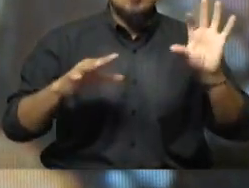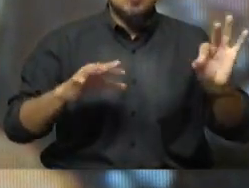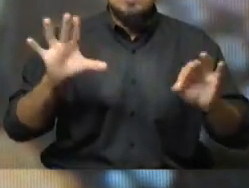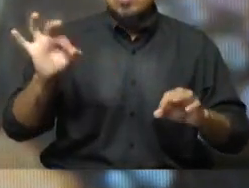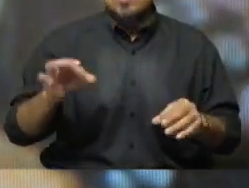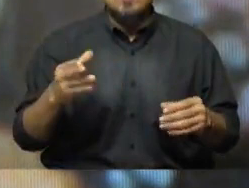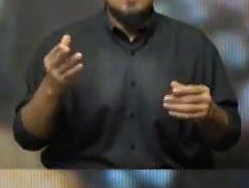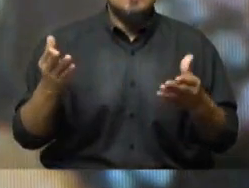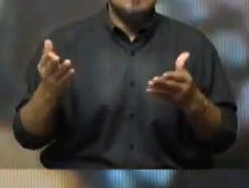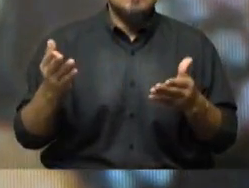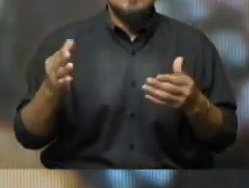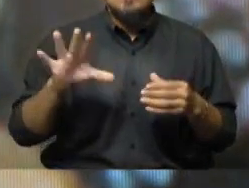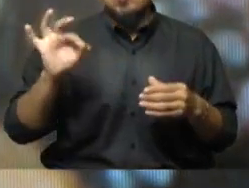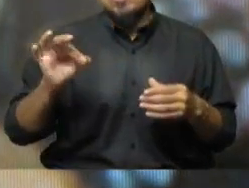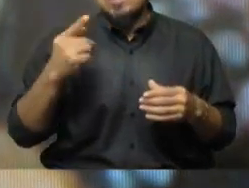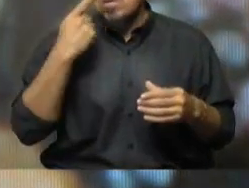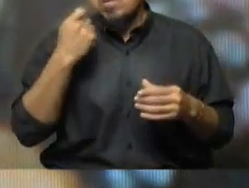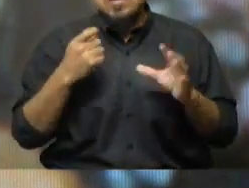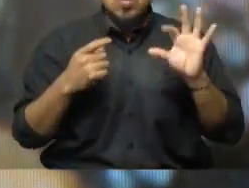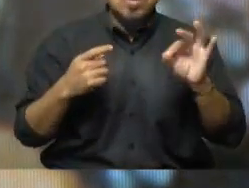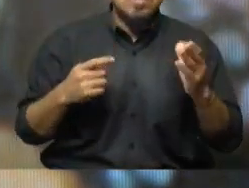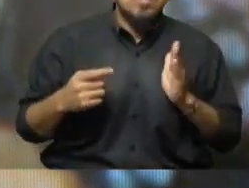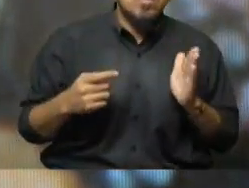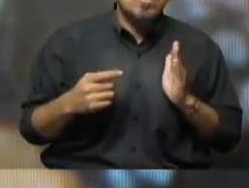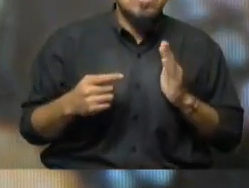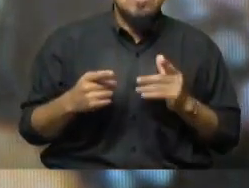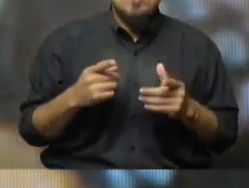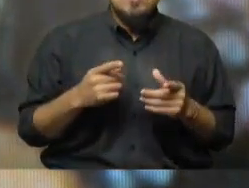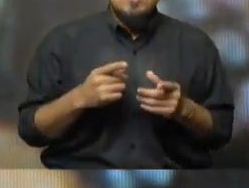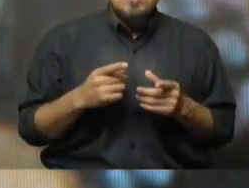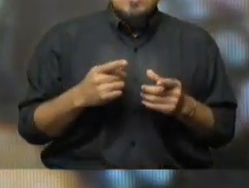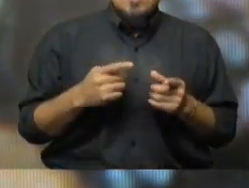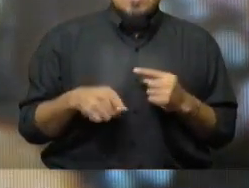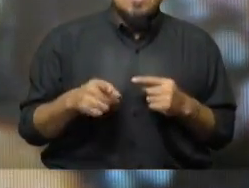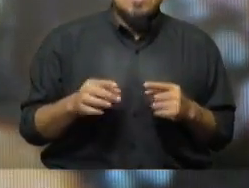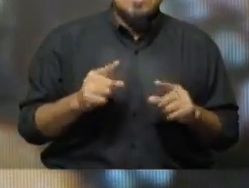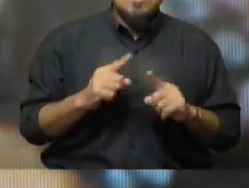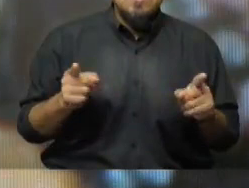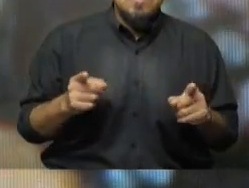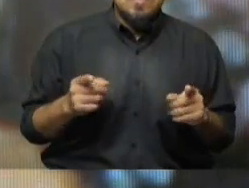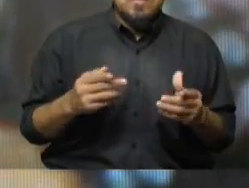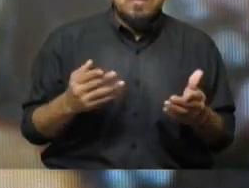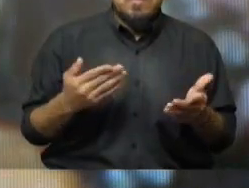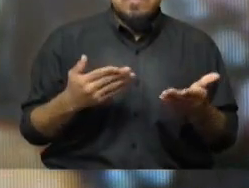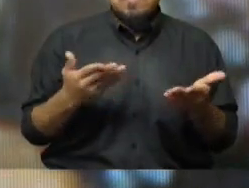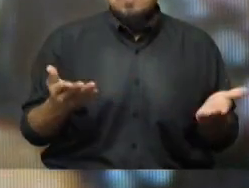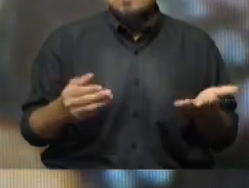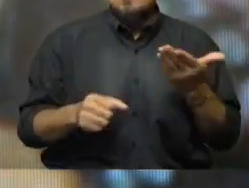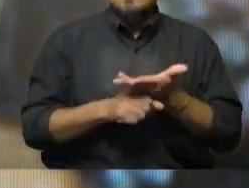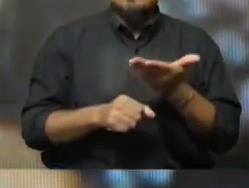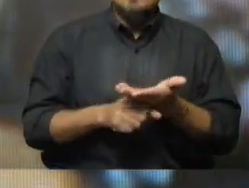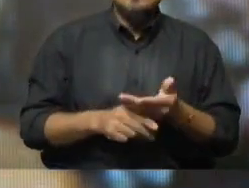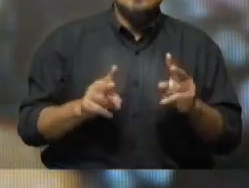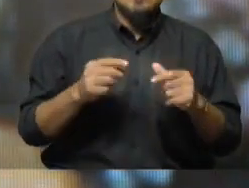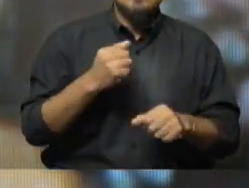50% de varones y un 50% de mujeres y disidencias. Esto no es un reclamo caprichoso, sino que es un reclamo laboral.